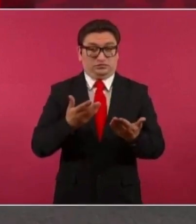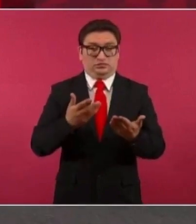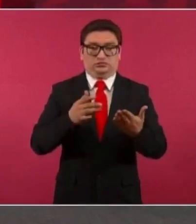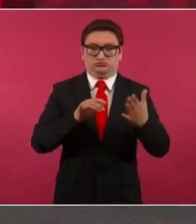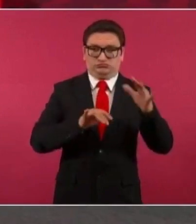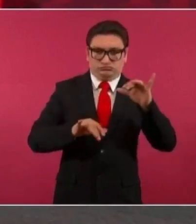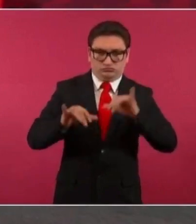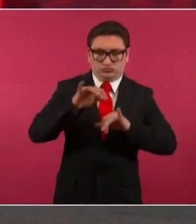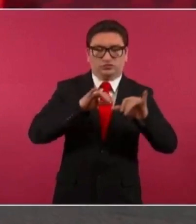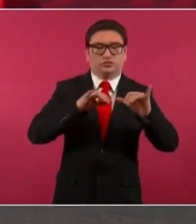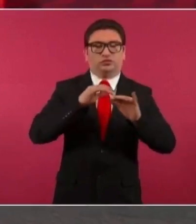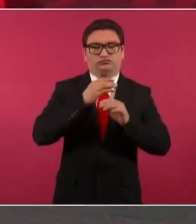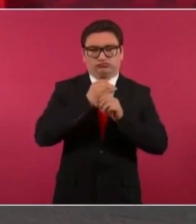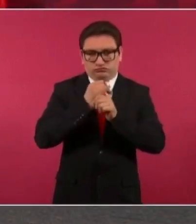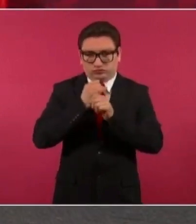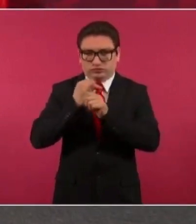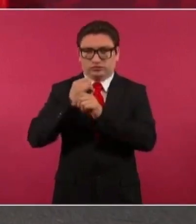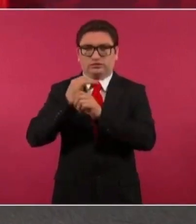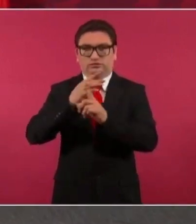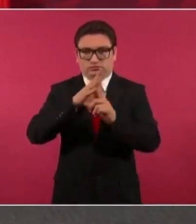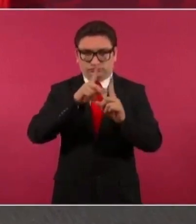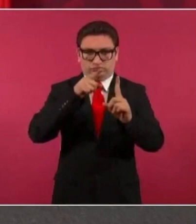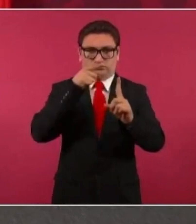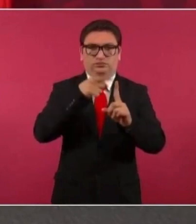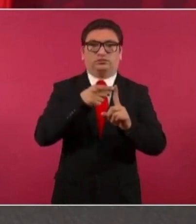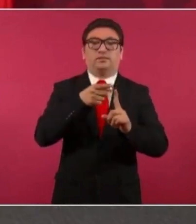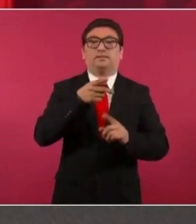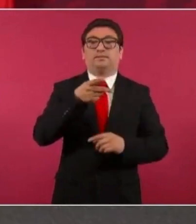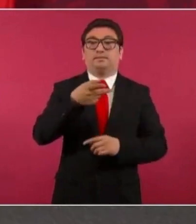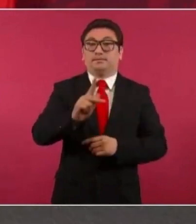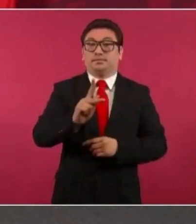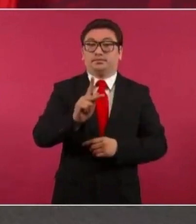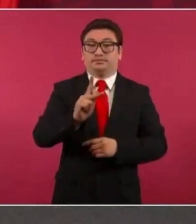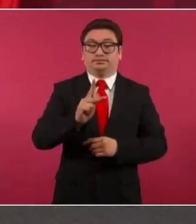científica, pero